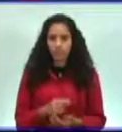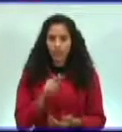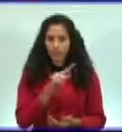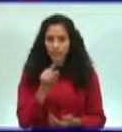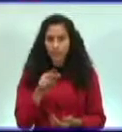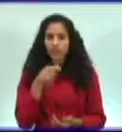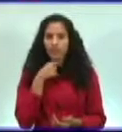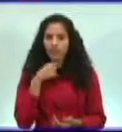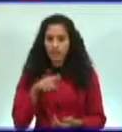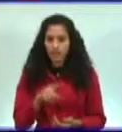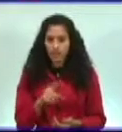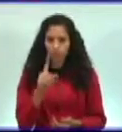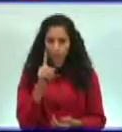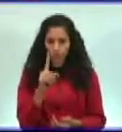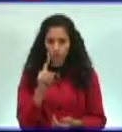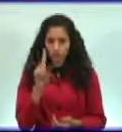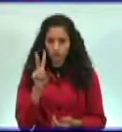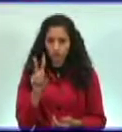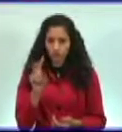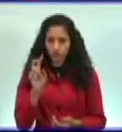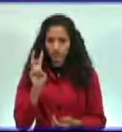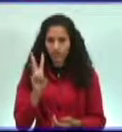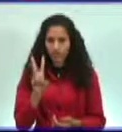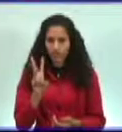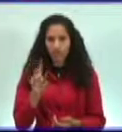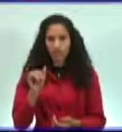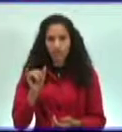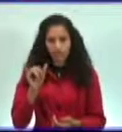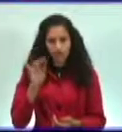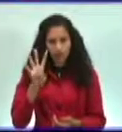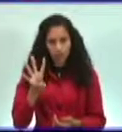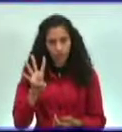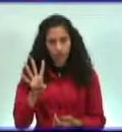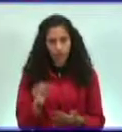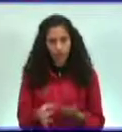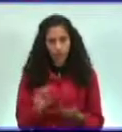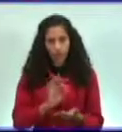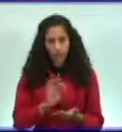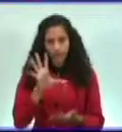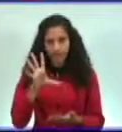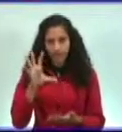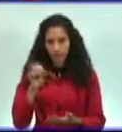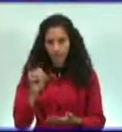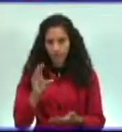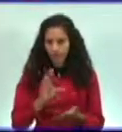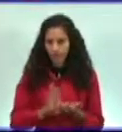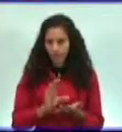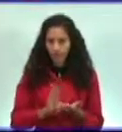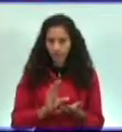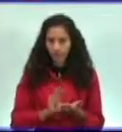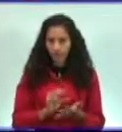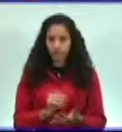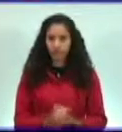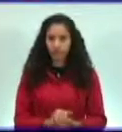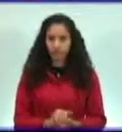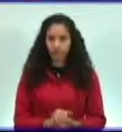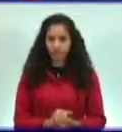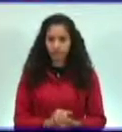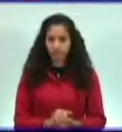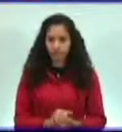Ejercicio 1, 2, 3 y 4 de la página 50 del libro de